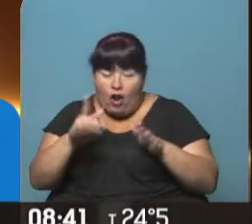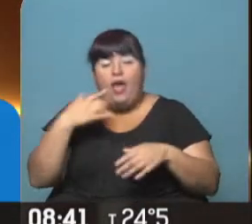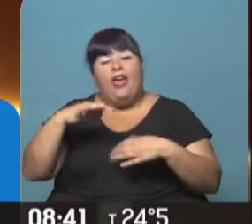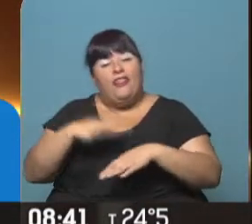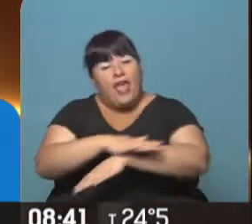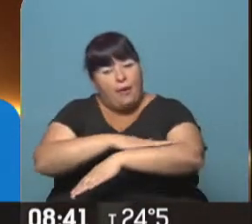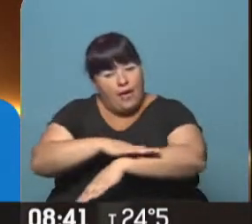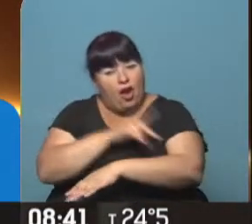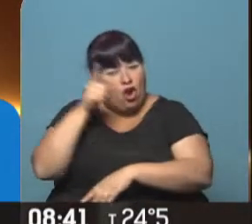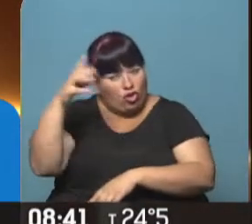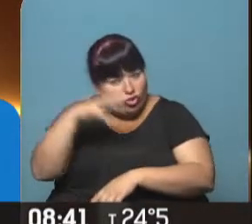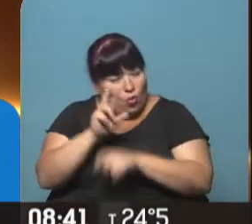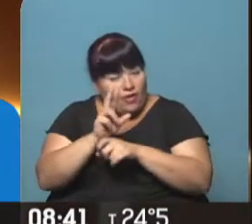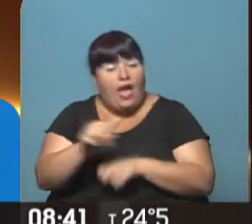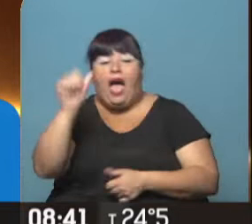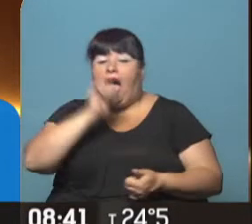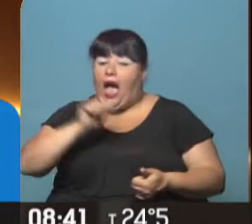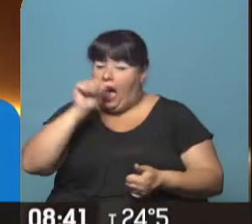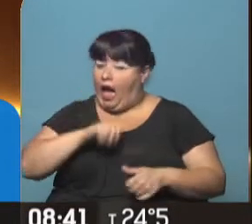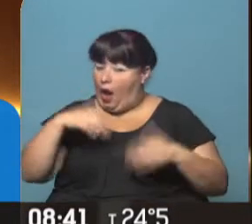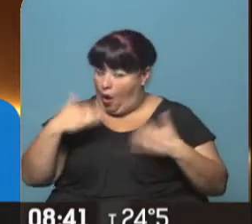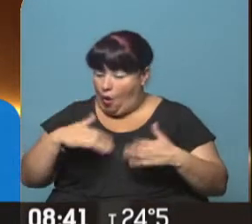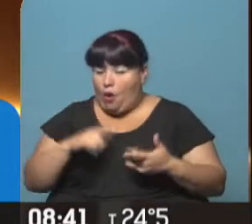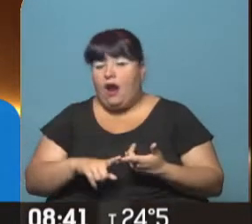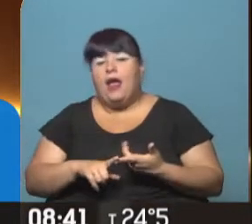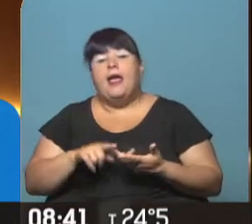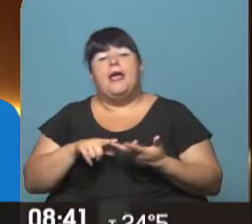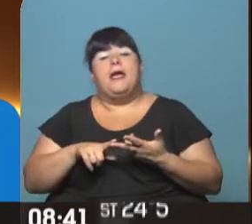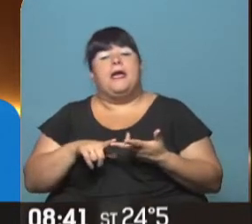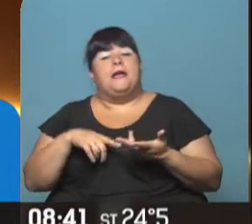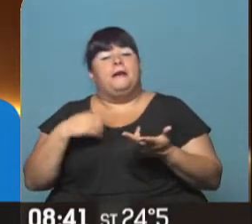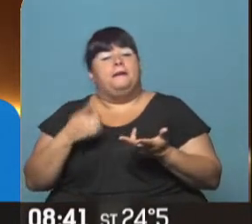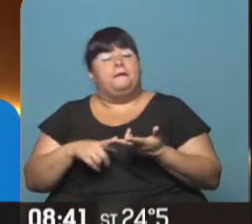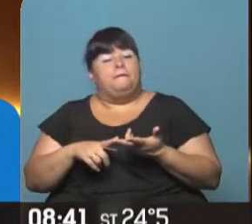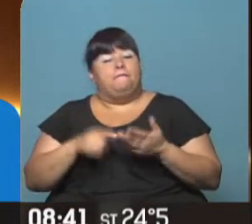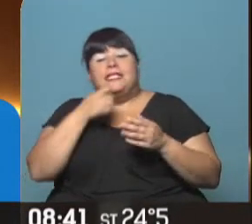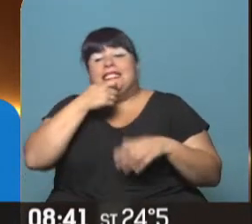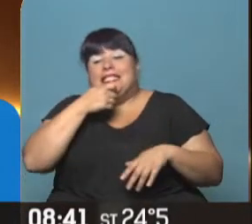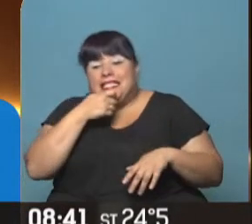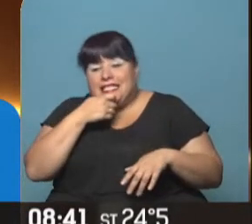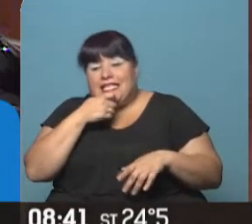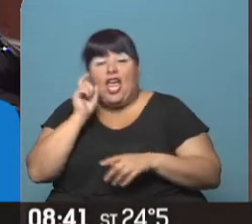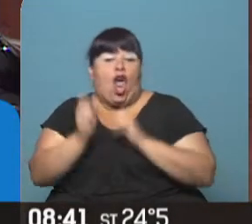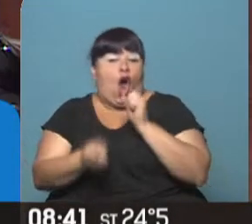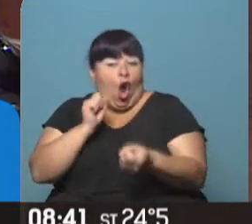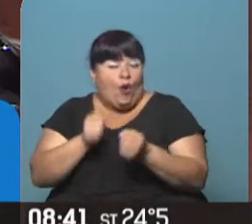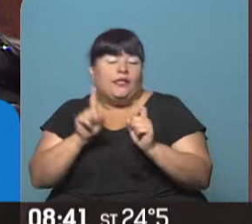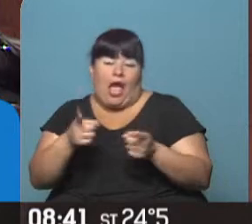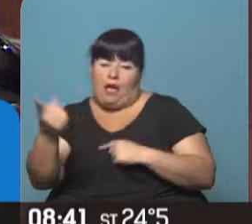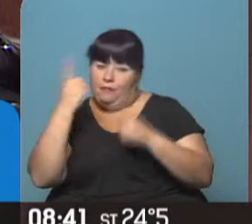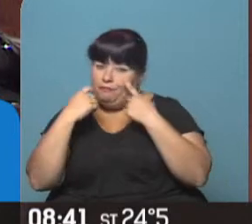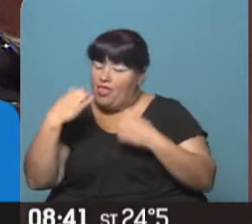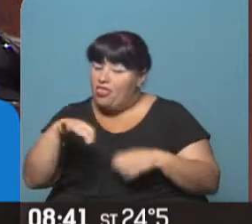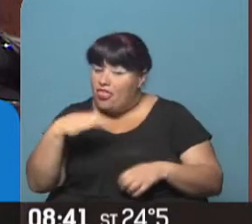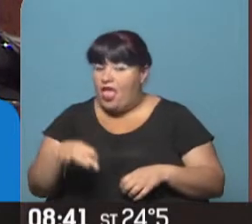utilizar protección, hidratarse bien. Uh-huh. En caso de los obreros, también tener la precaución